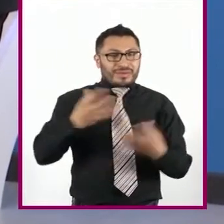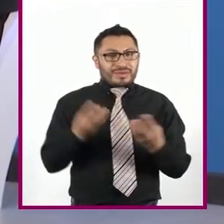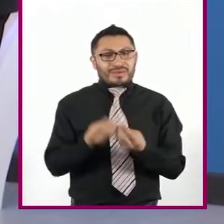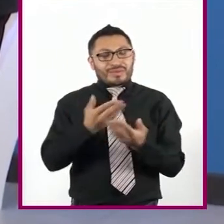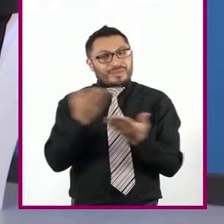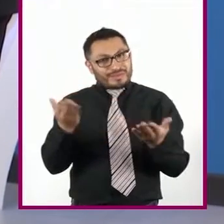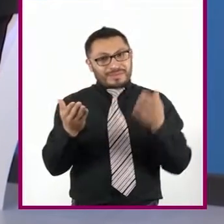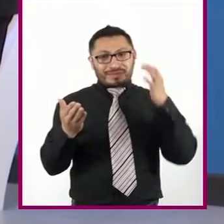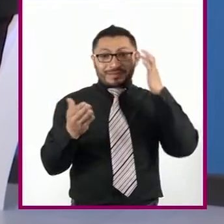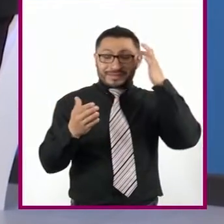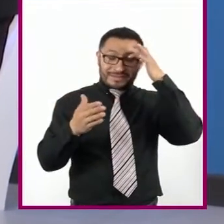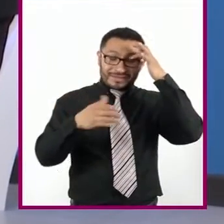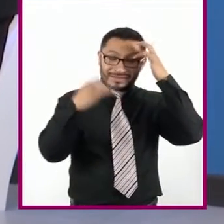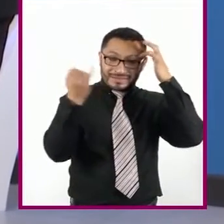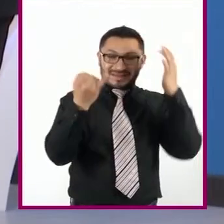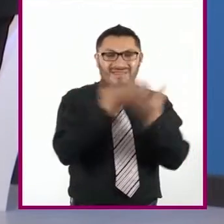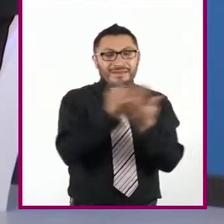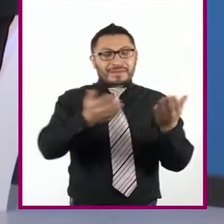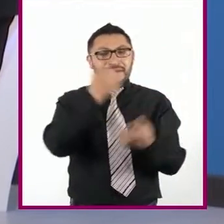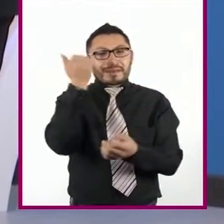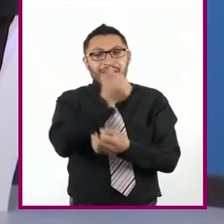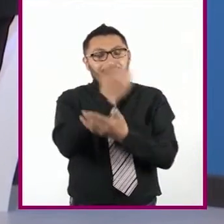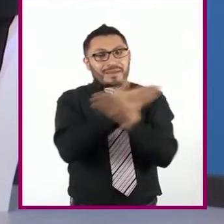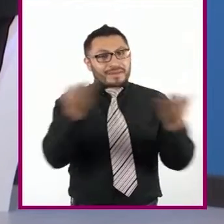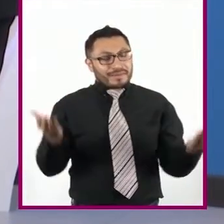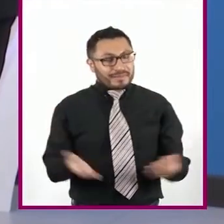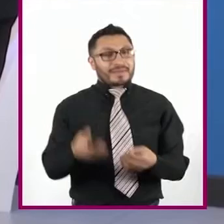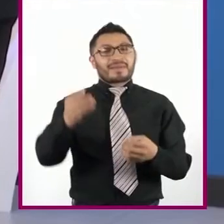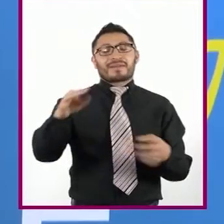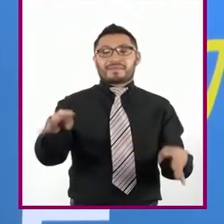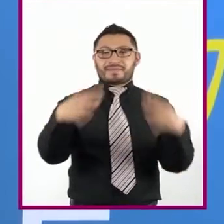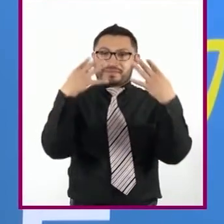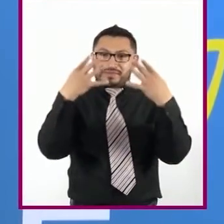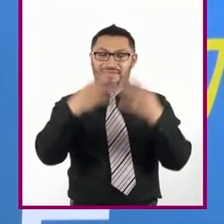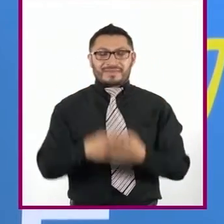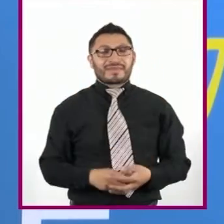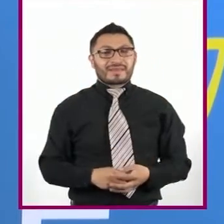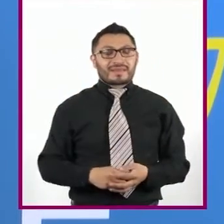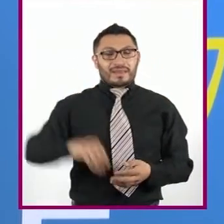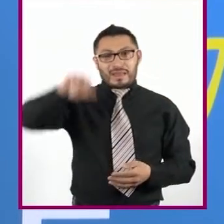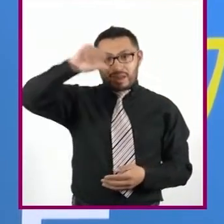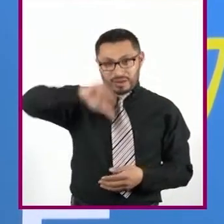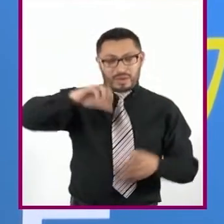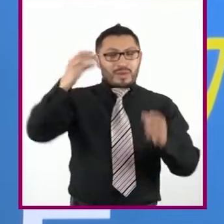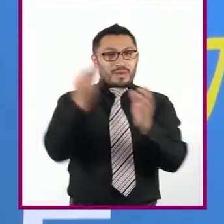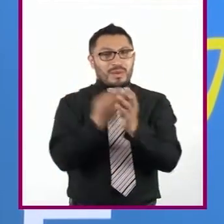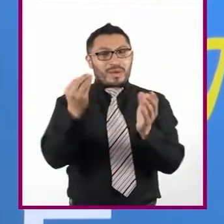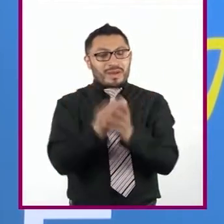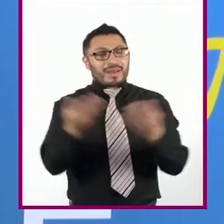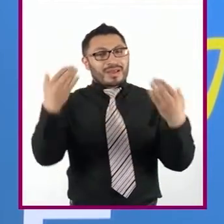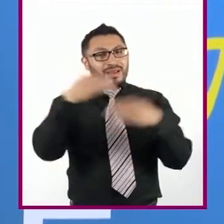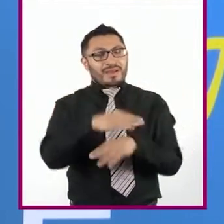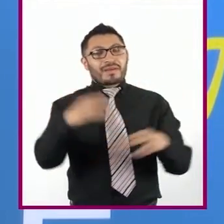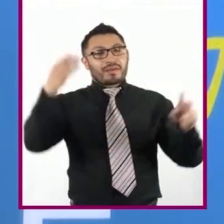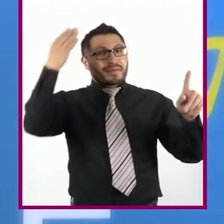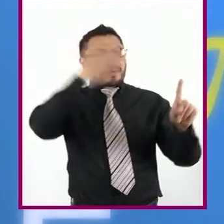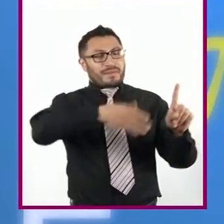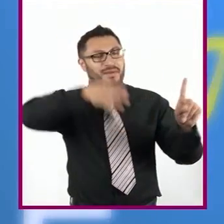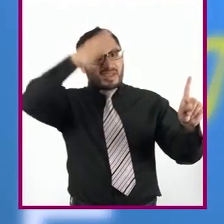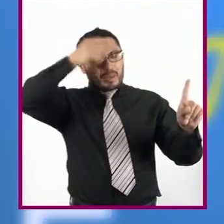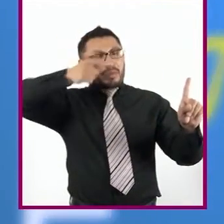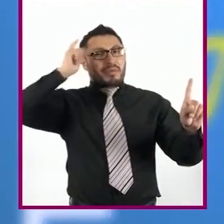y claro, con ustedes, alumnas y alumnas que nos acompañan. En esta sesión trabajaremos el aprendizaje